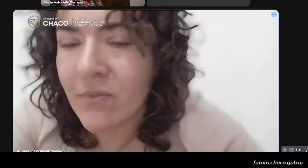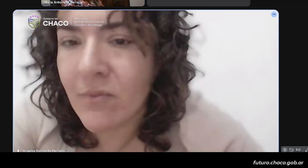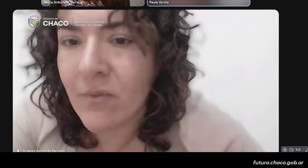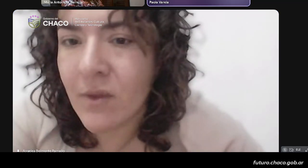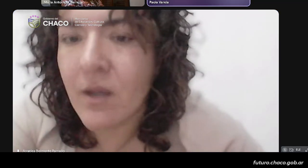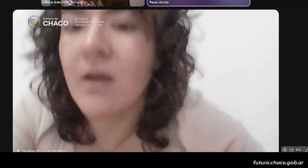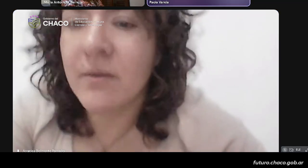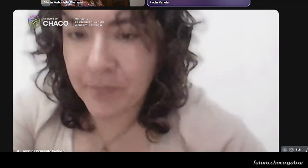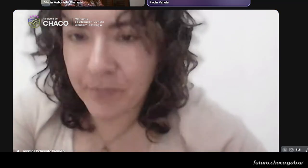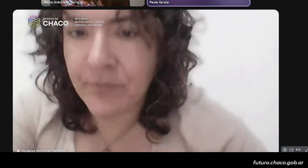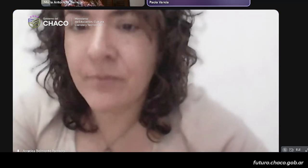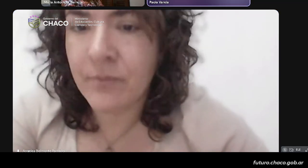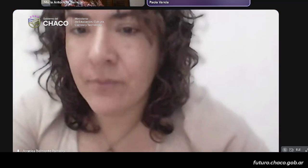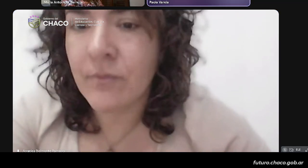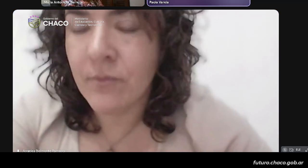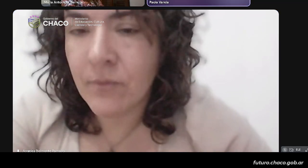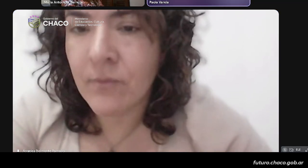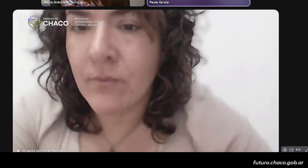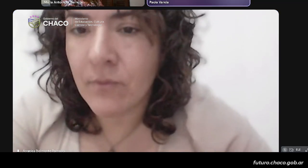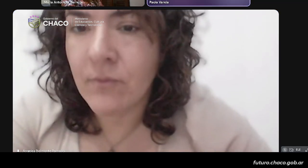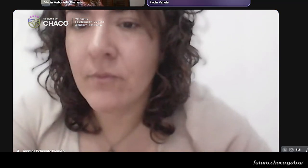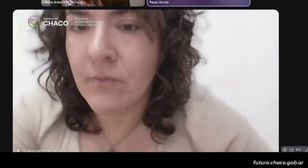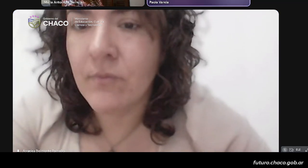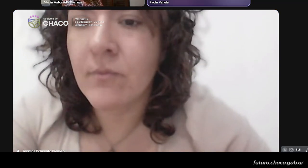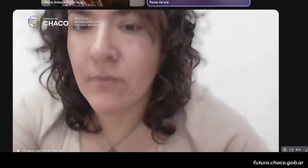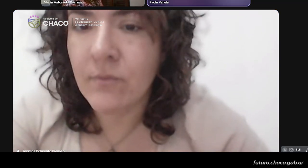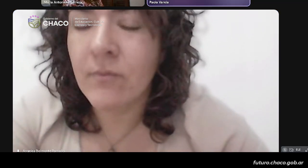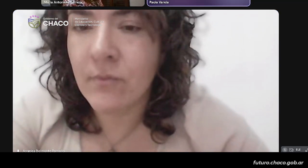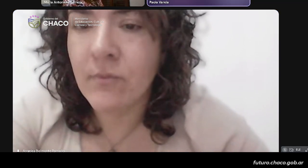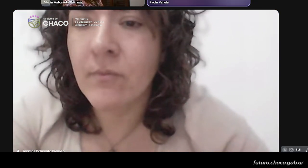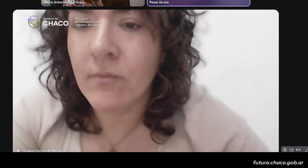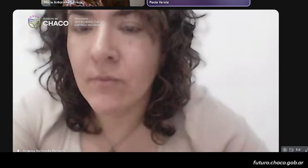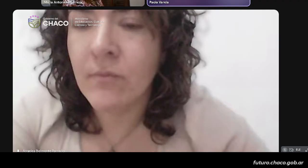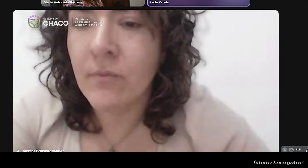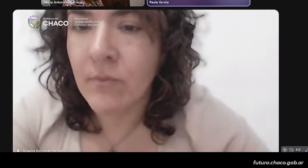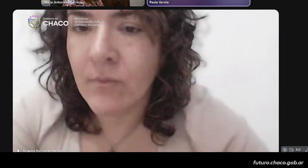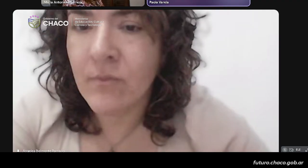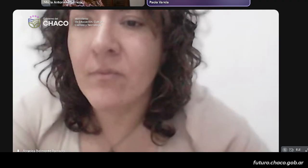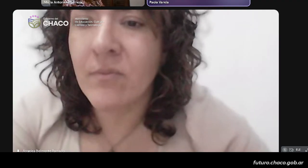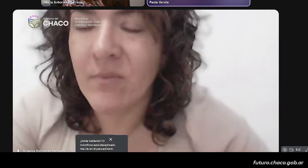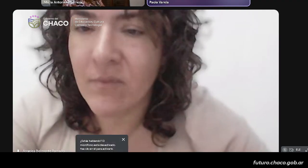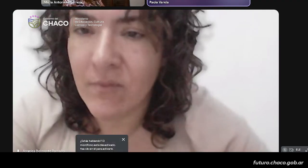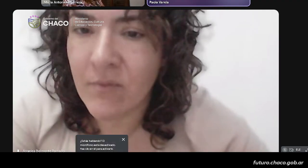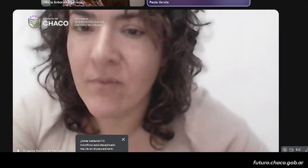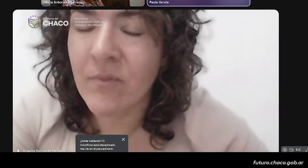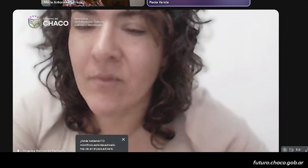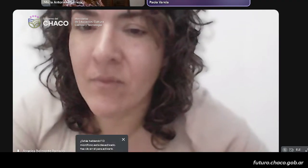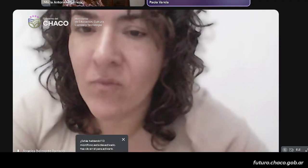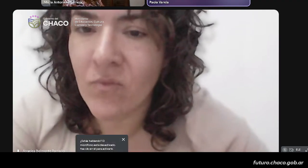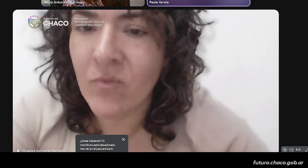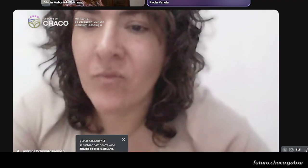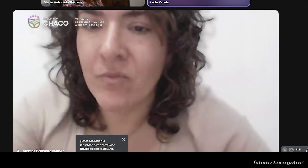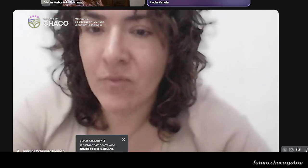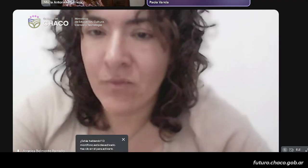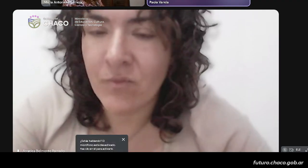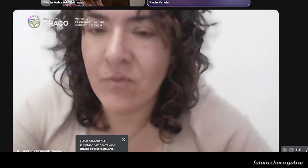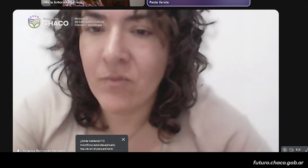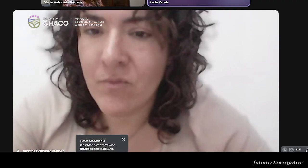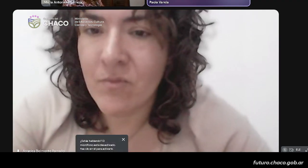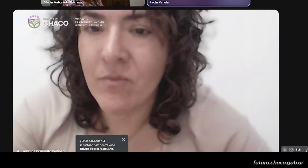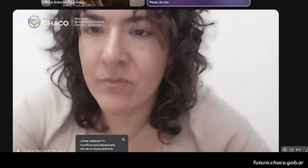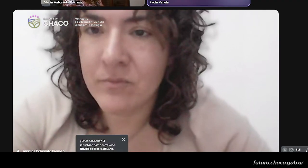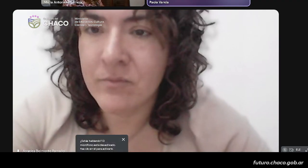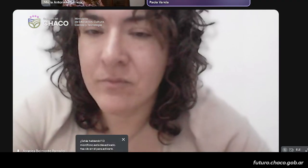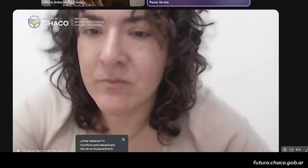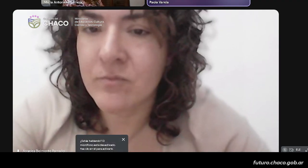Mediante una dramatización en una obra de teatro, con diálogos cortos para incorporar otras áreas de manera interdisciplinar, lengua